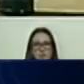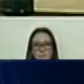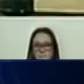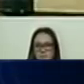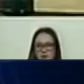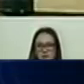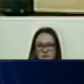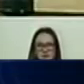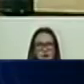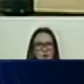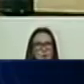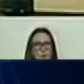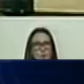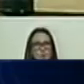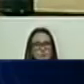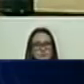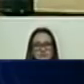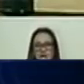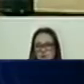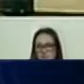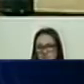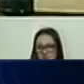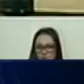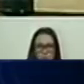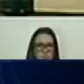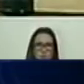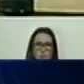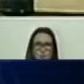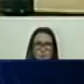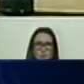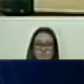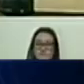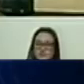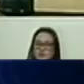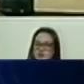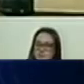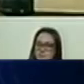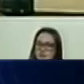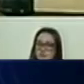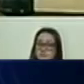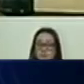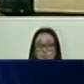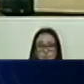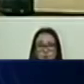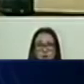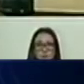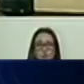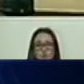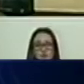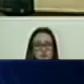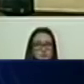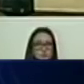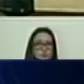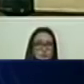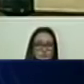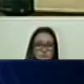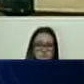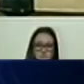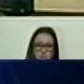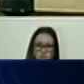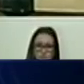Pablo Kuczynski ni Santos. En Venezuela manda el pueblo, las instituciones, los